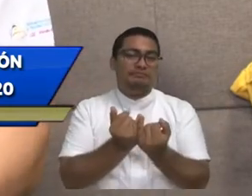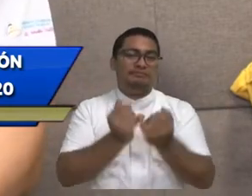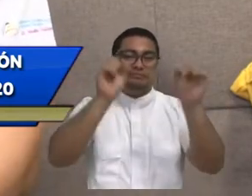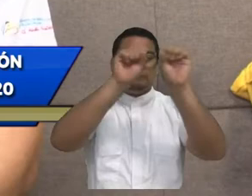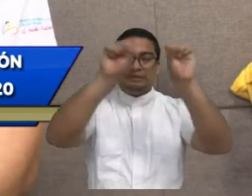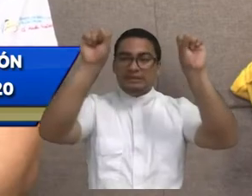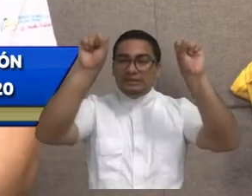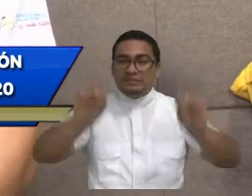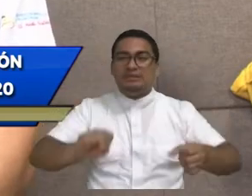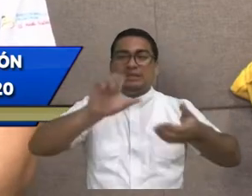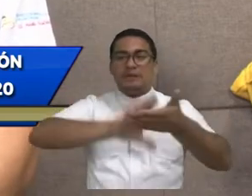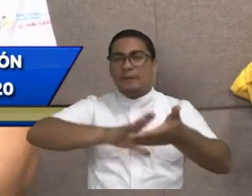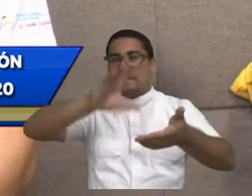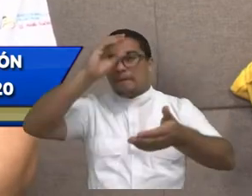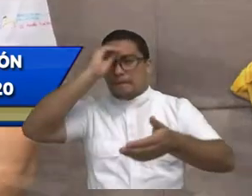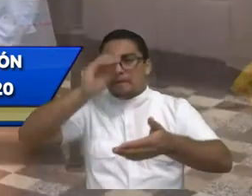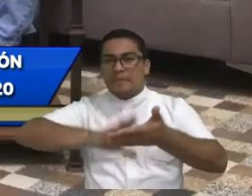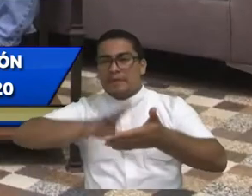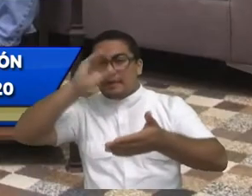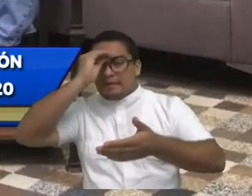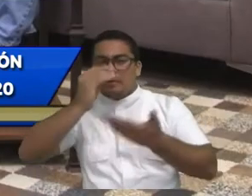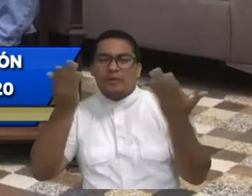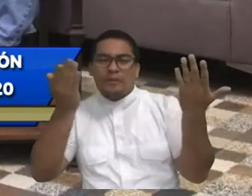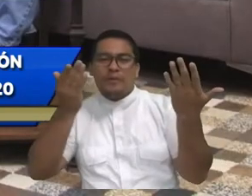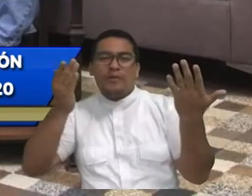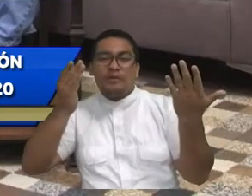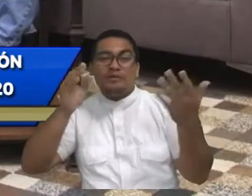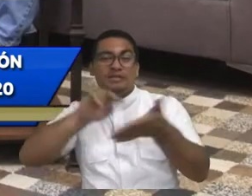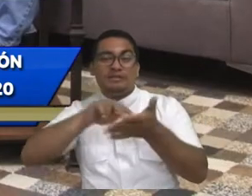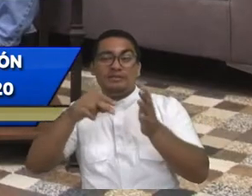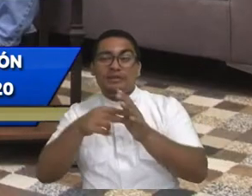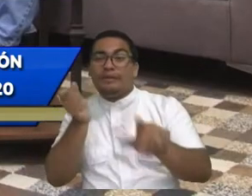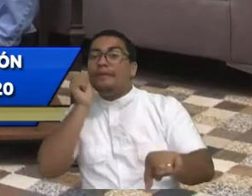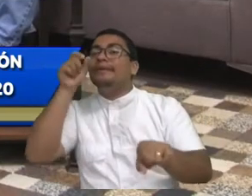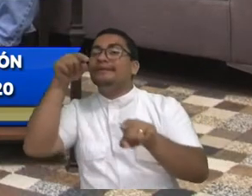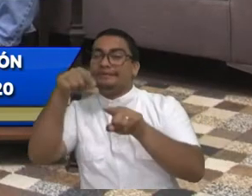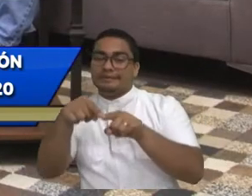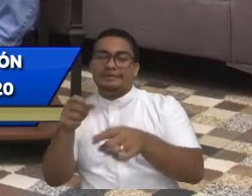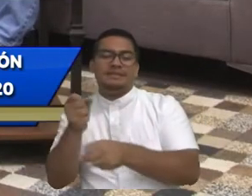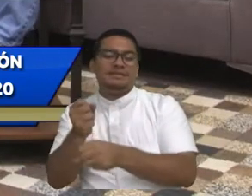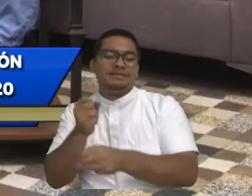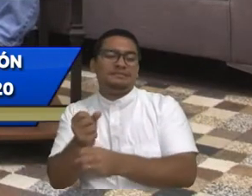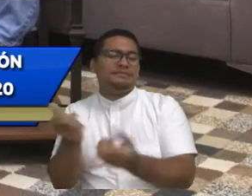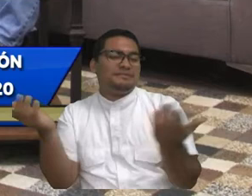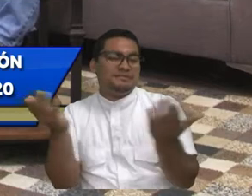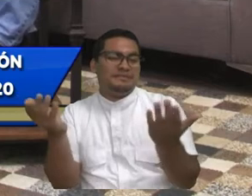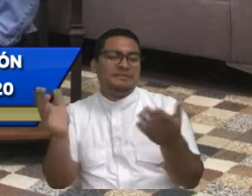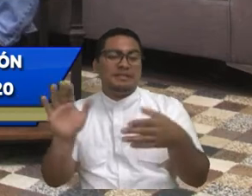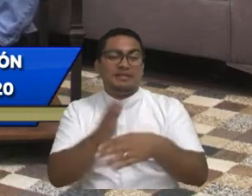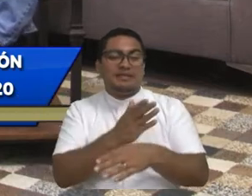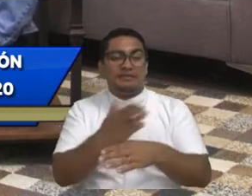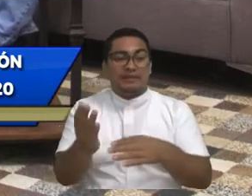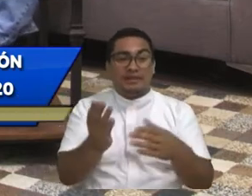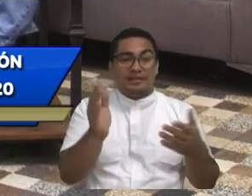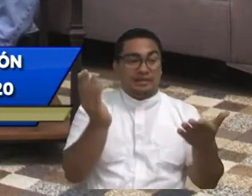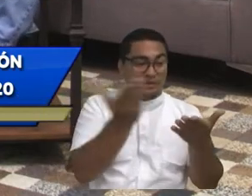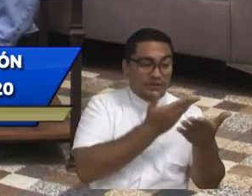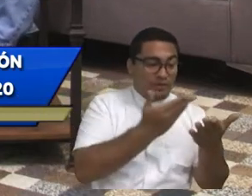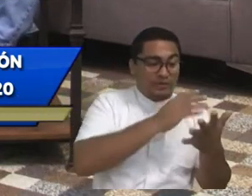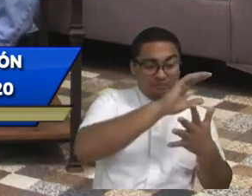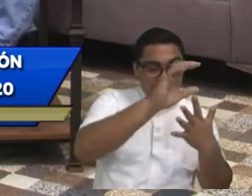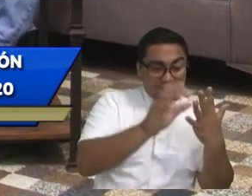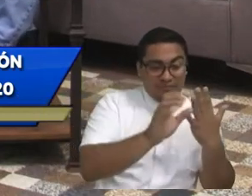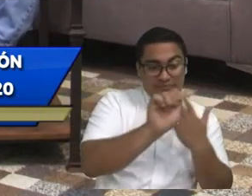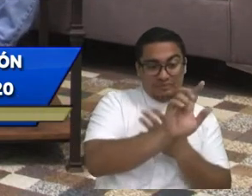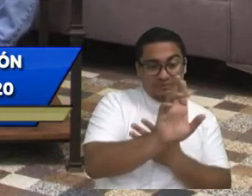que ese otro eje de trabajo no hace muy diferenciado pero siempre dentro de esta dinámica de alguno de los sectores socioproductivos que